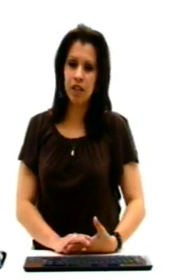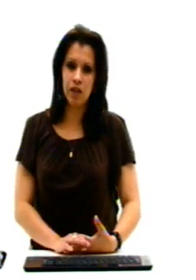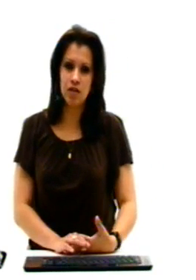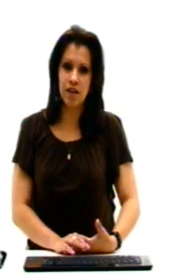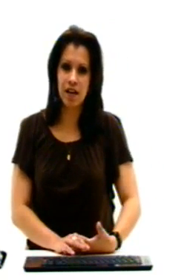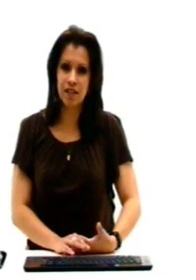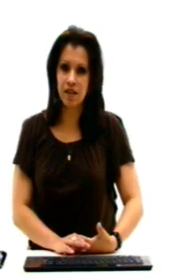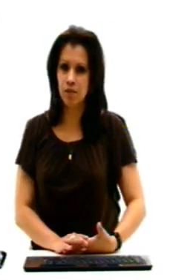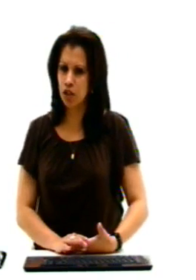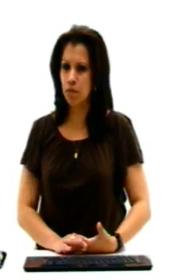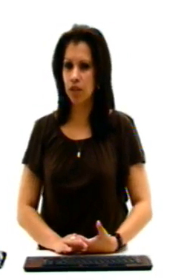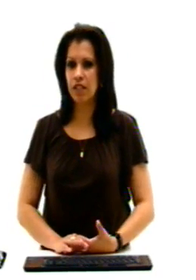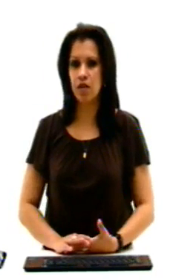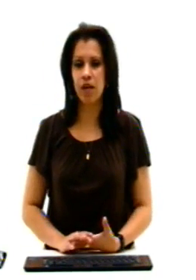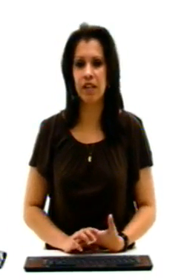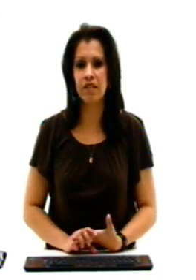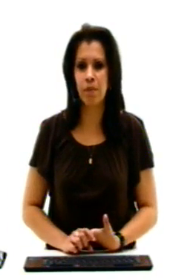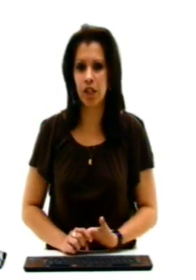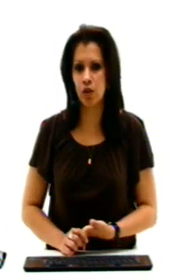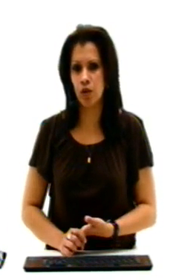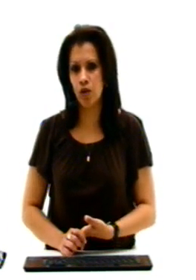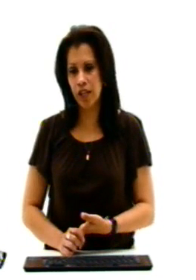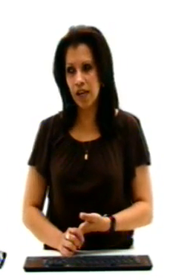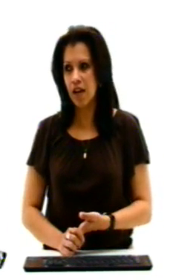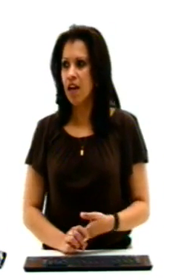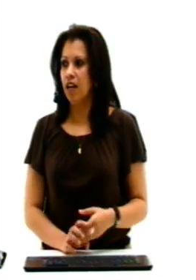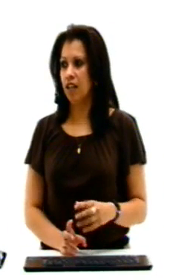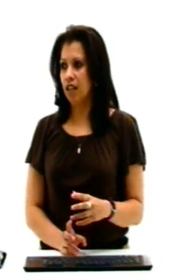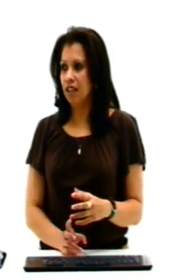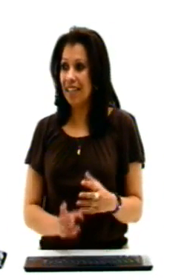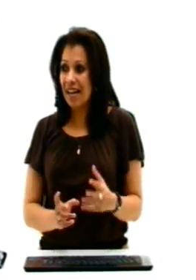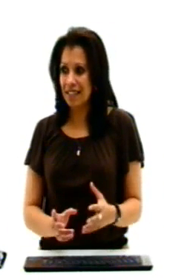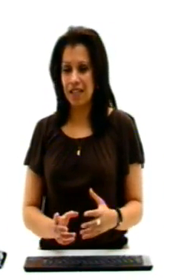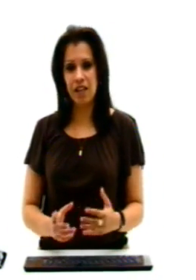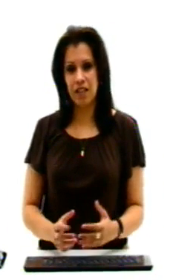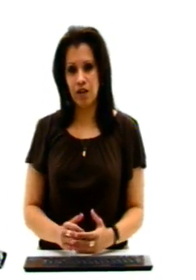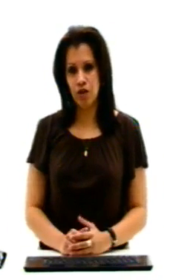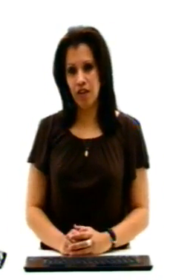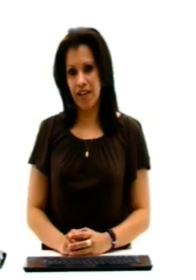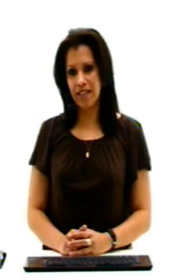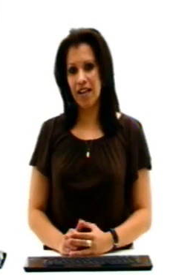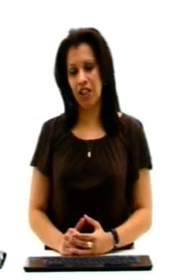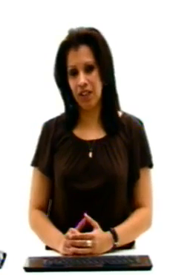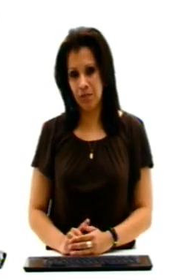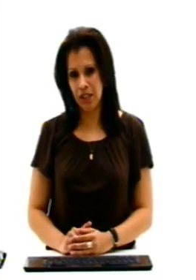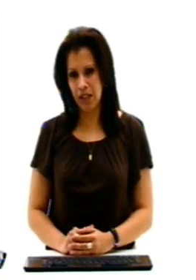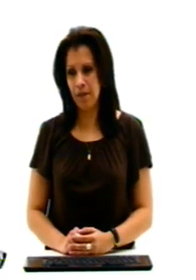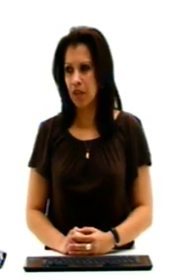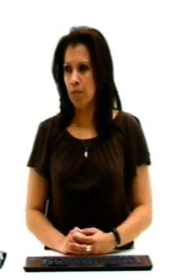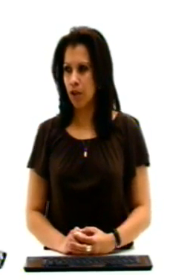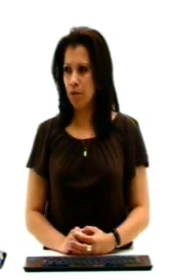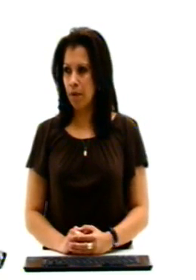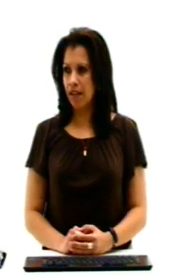centros mineros que van a ser de mucha importancia durante este periodo colonial y gracias al desarrollo de esta actividad